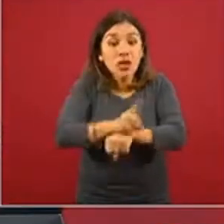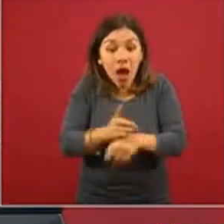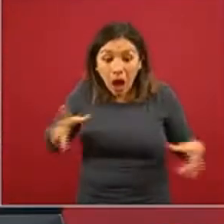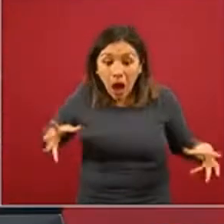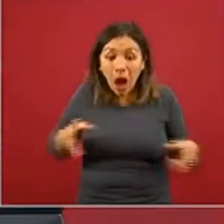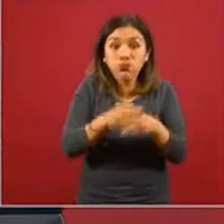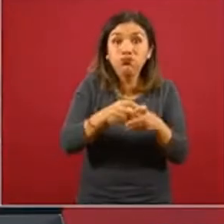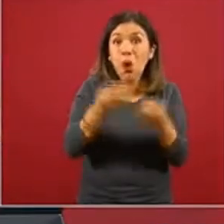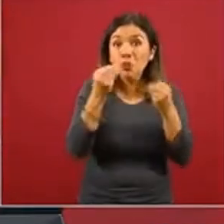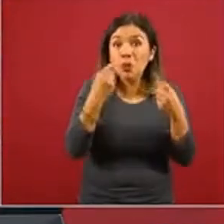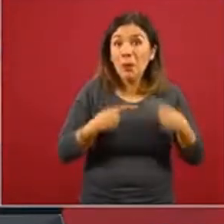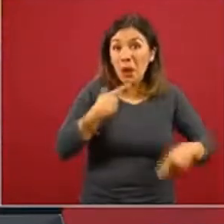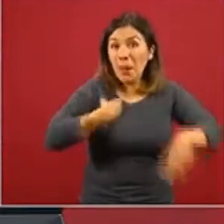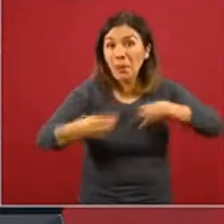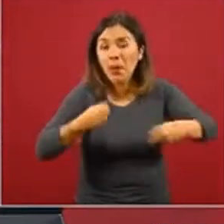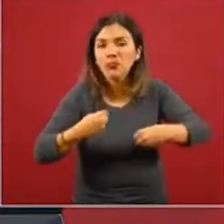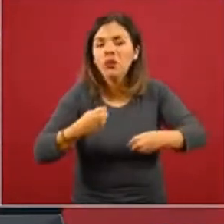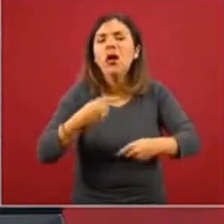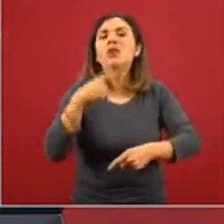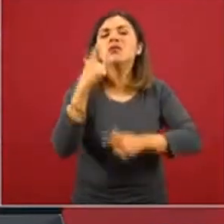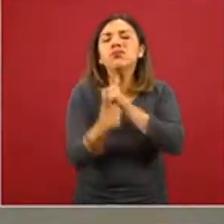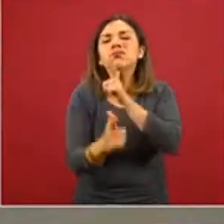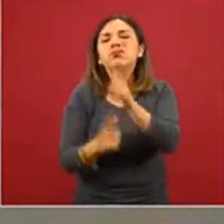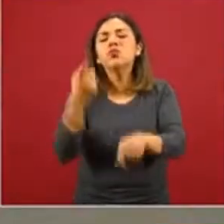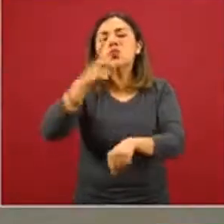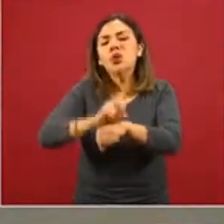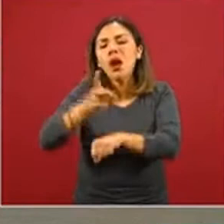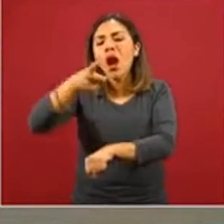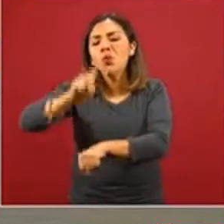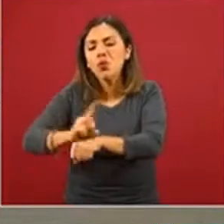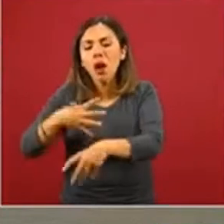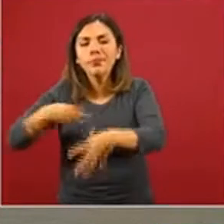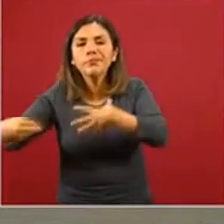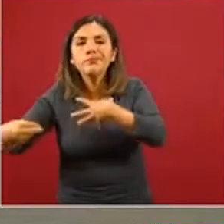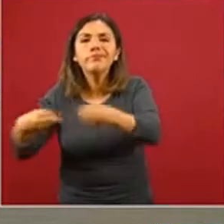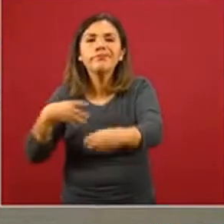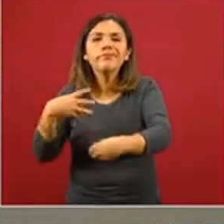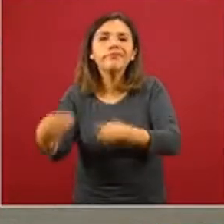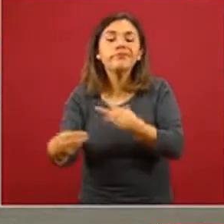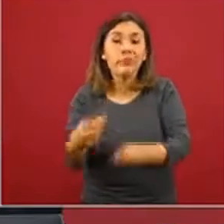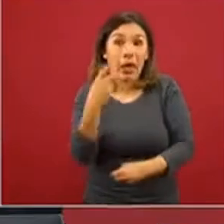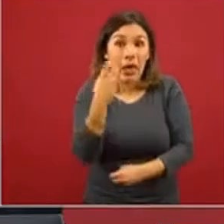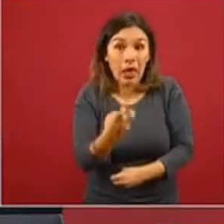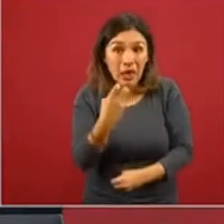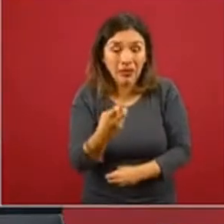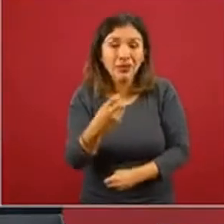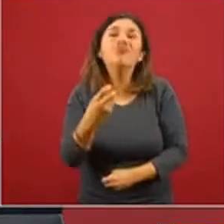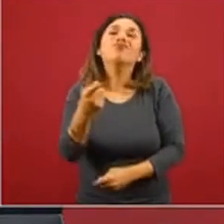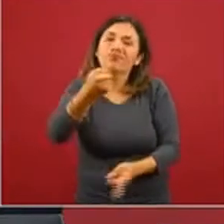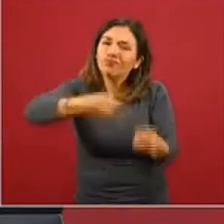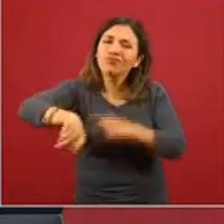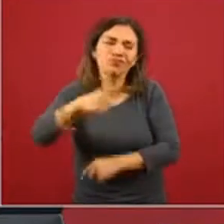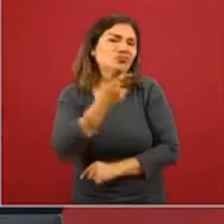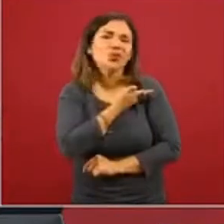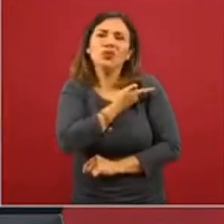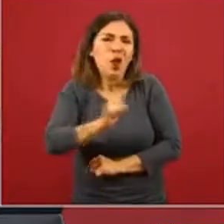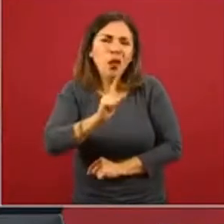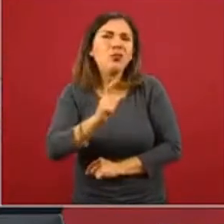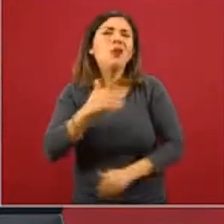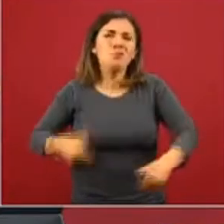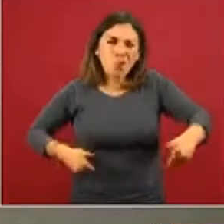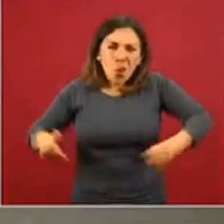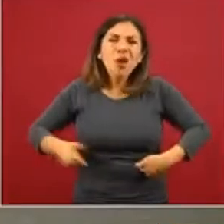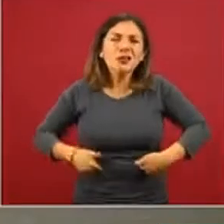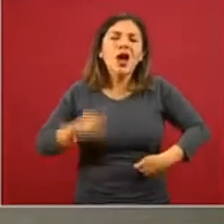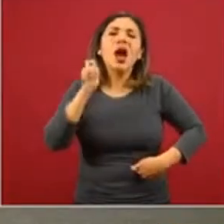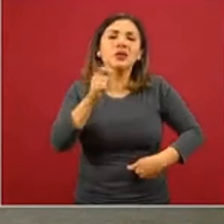día, se van distribuyendo día con día. Y la consecuencia, no agradable, no deseable, es que